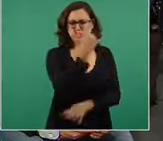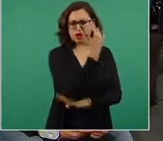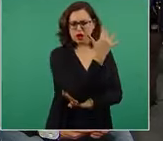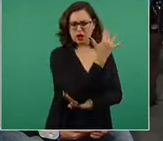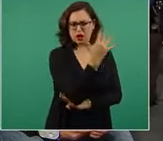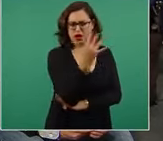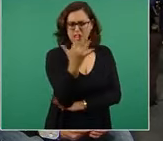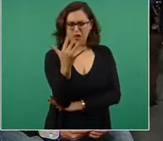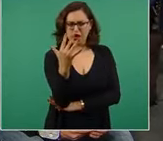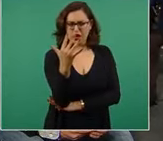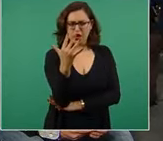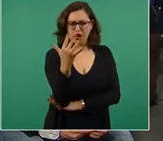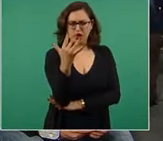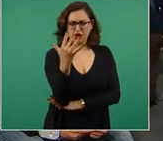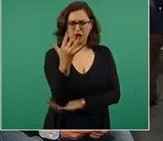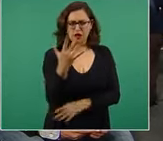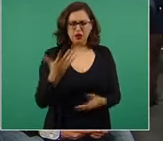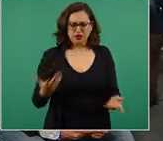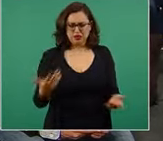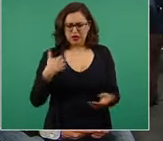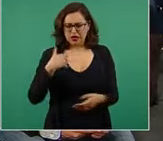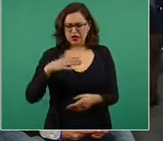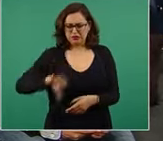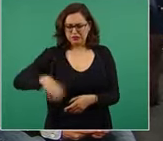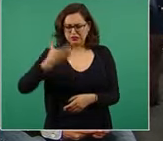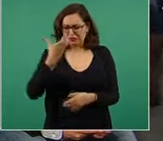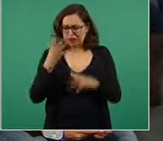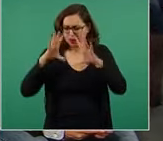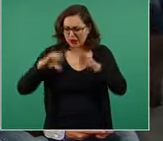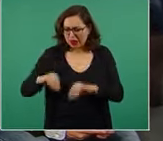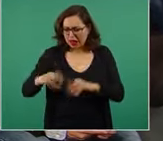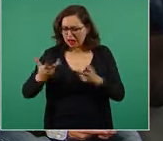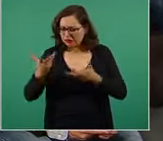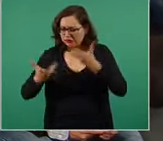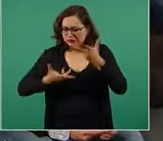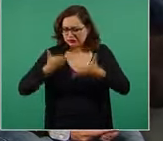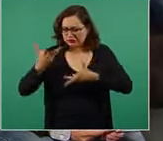que no quiere prender esto.